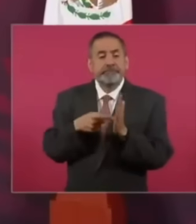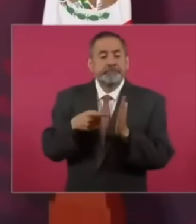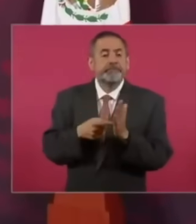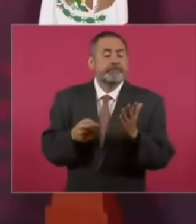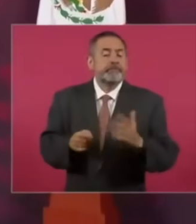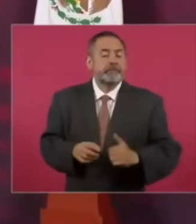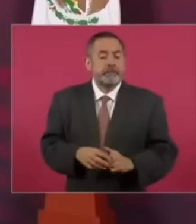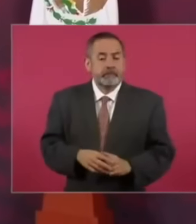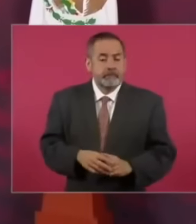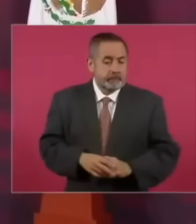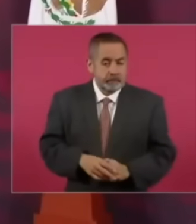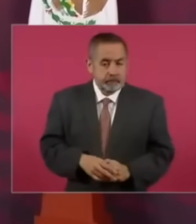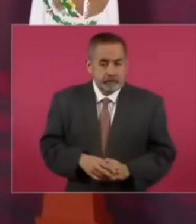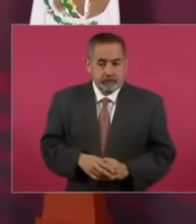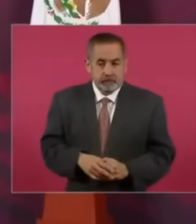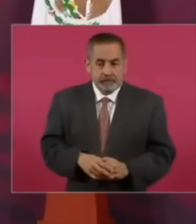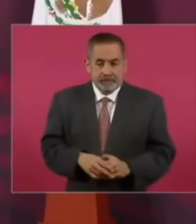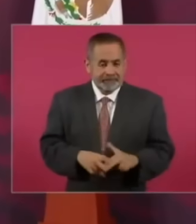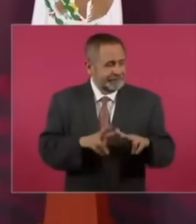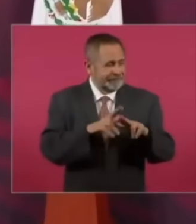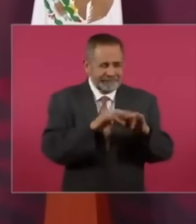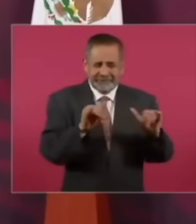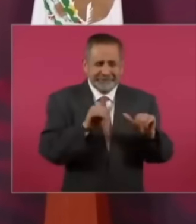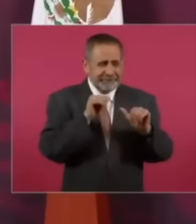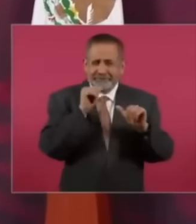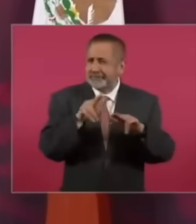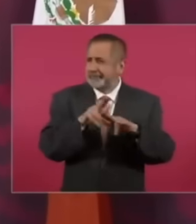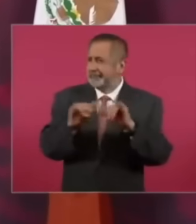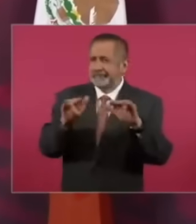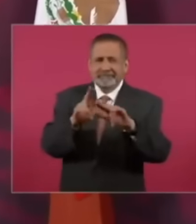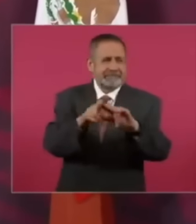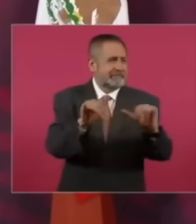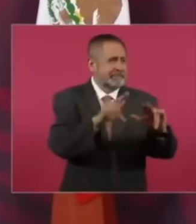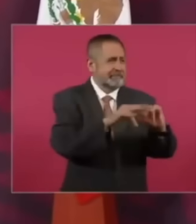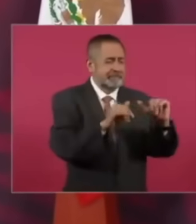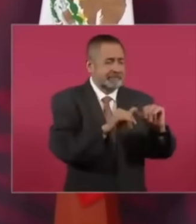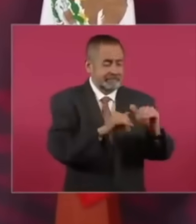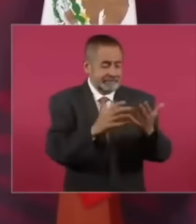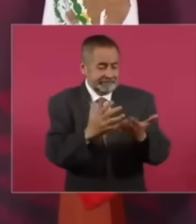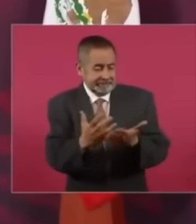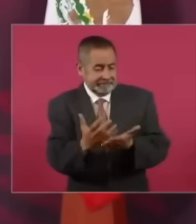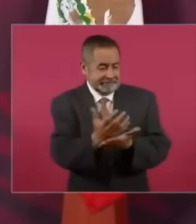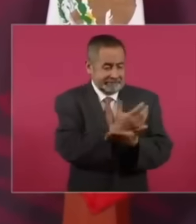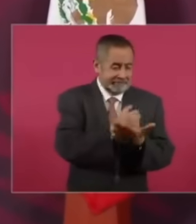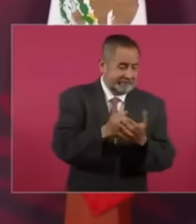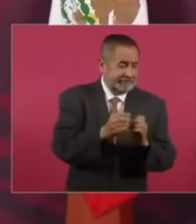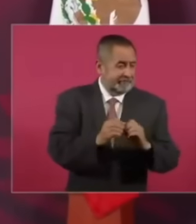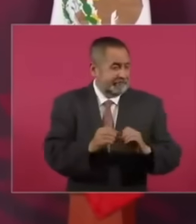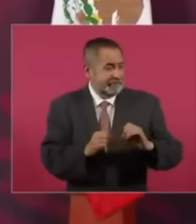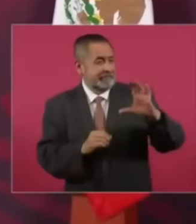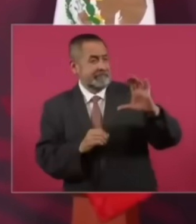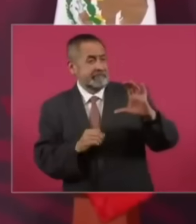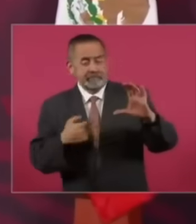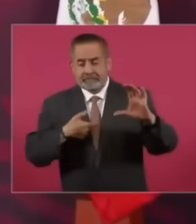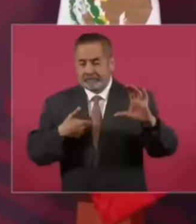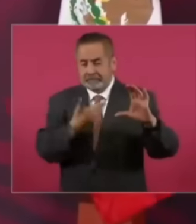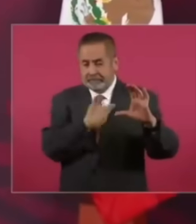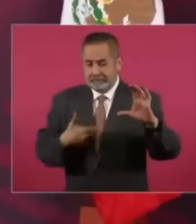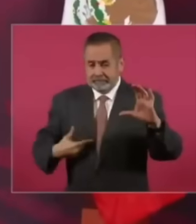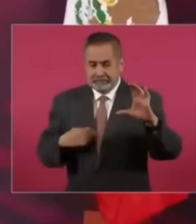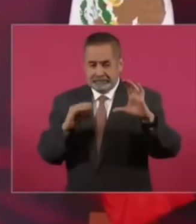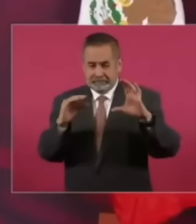de que ningún servidor público puede ganar más que el presidente ellos